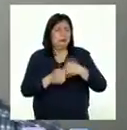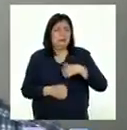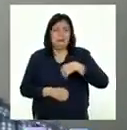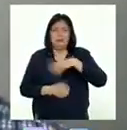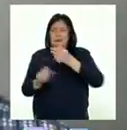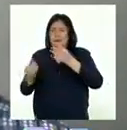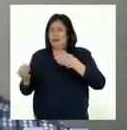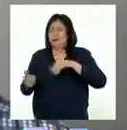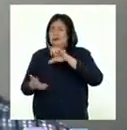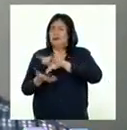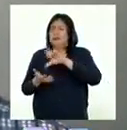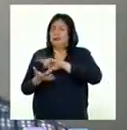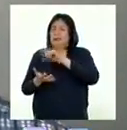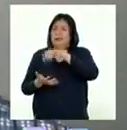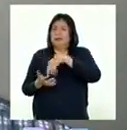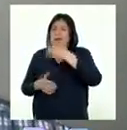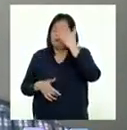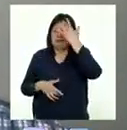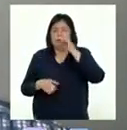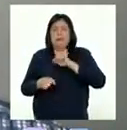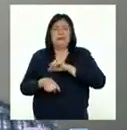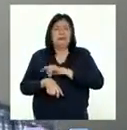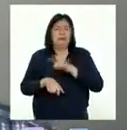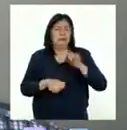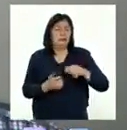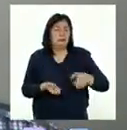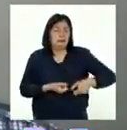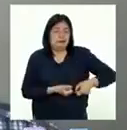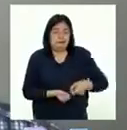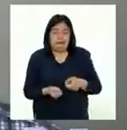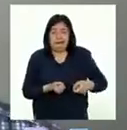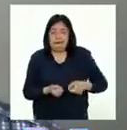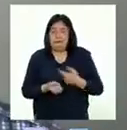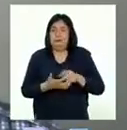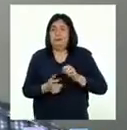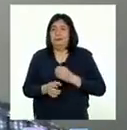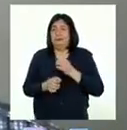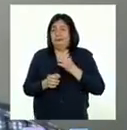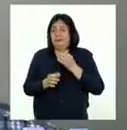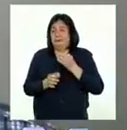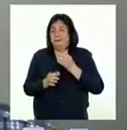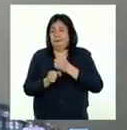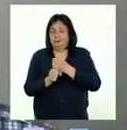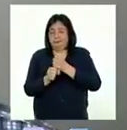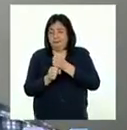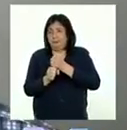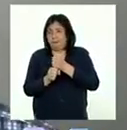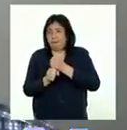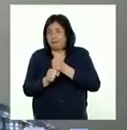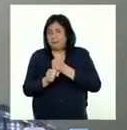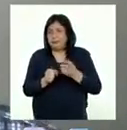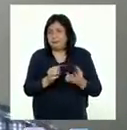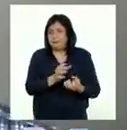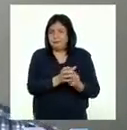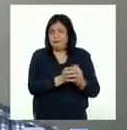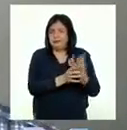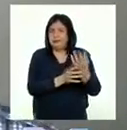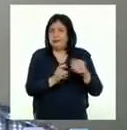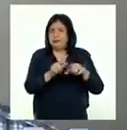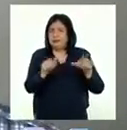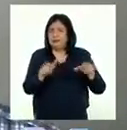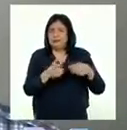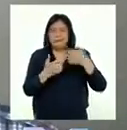casos de dengue. Y en la agricultura, un ejemplo claro es el café. El café es un cultivo que crece en